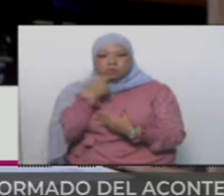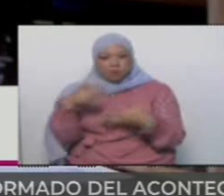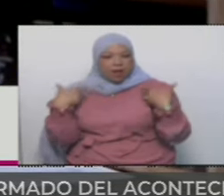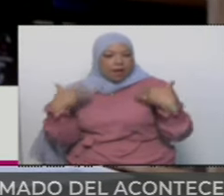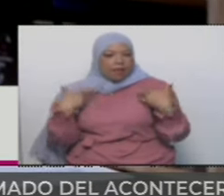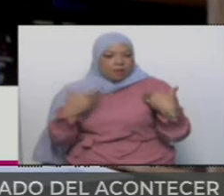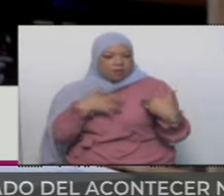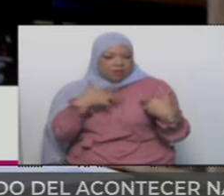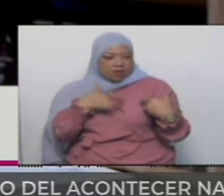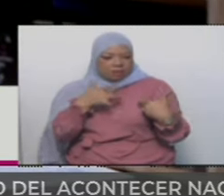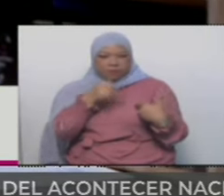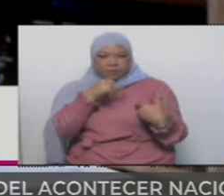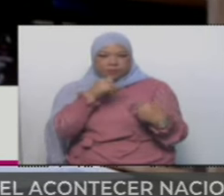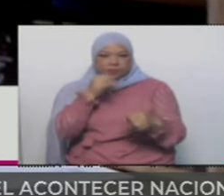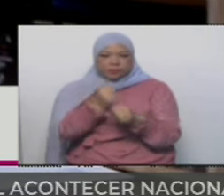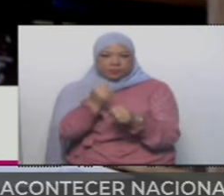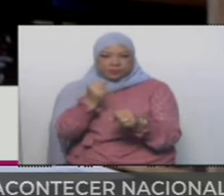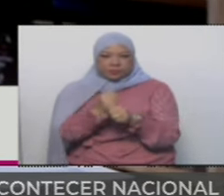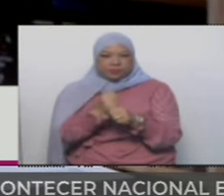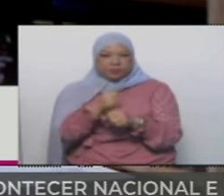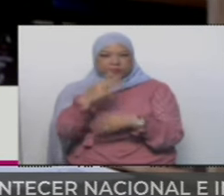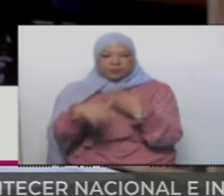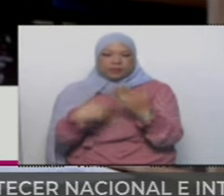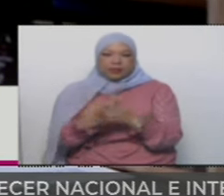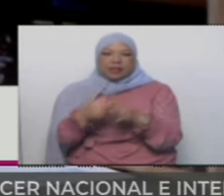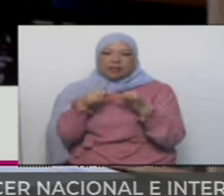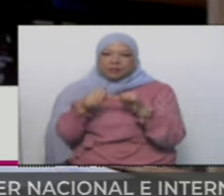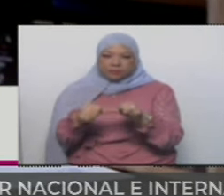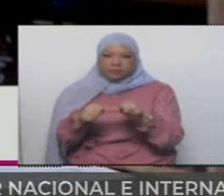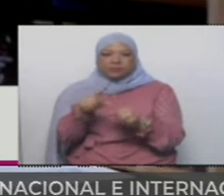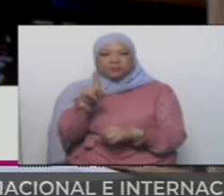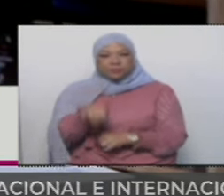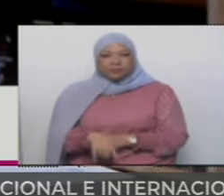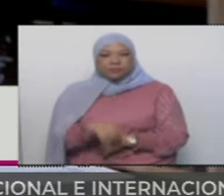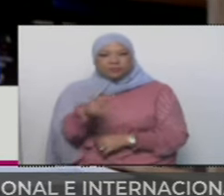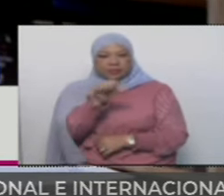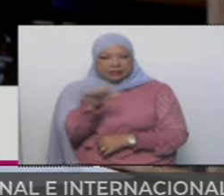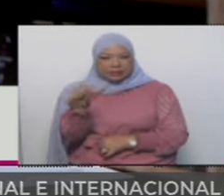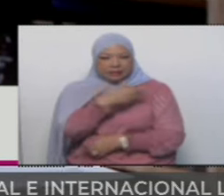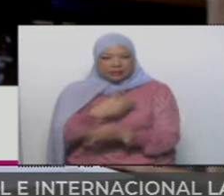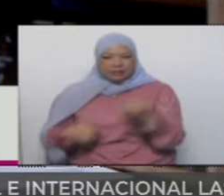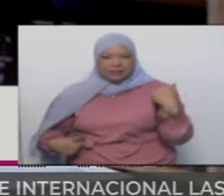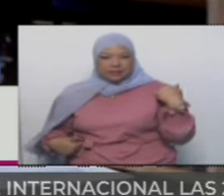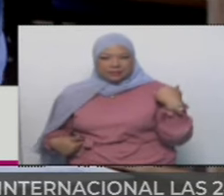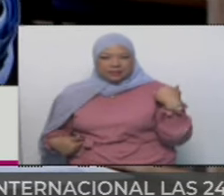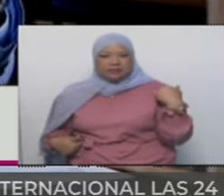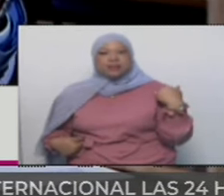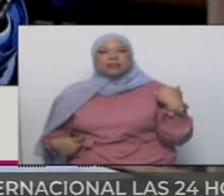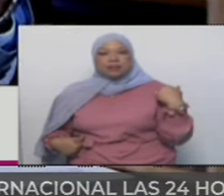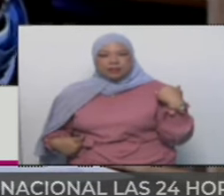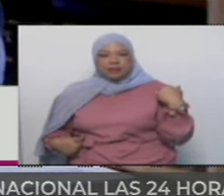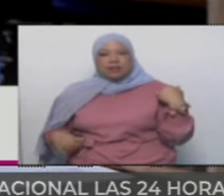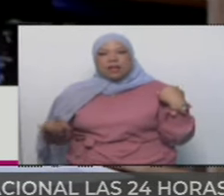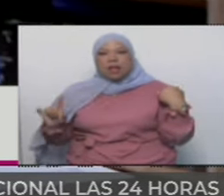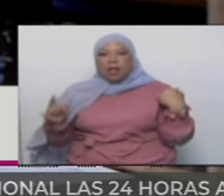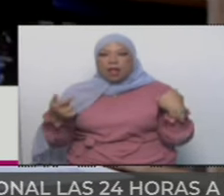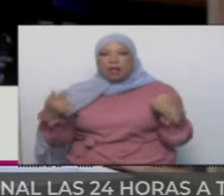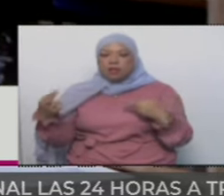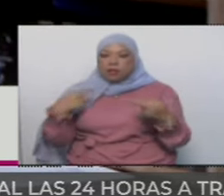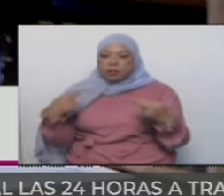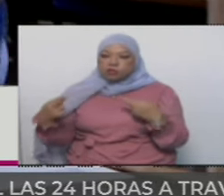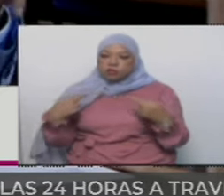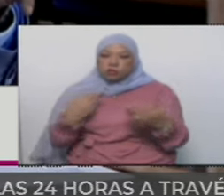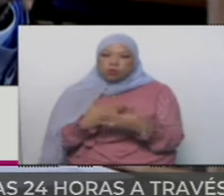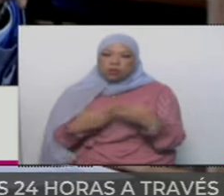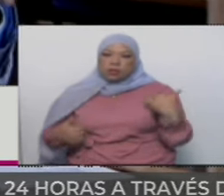seguir en esta lucha permanente. Bueno, semana presidencial. Siempre las semanas combinan